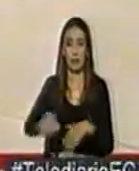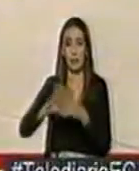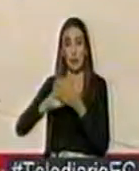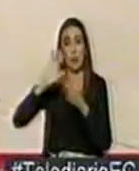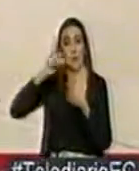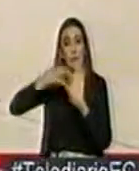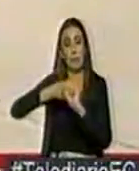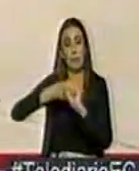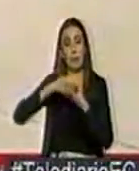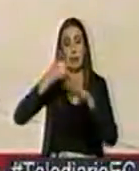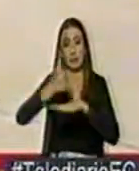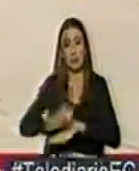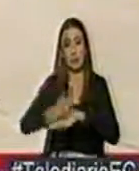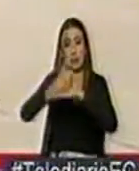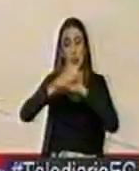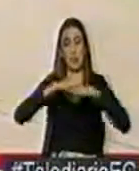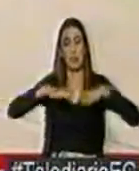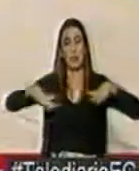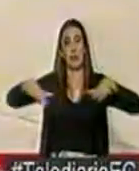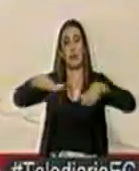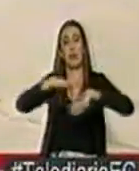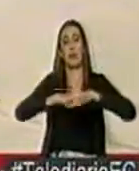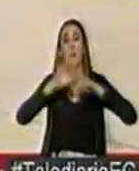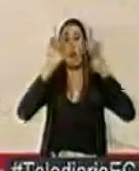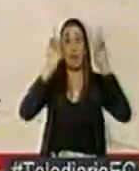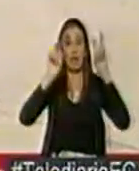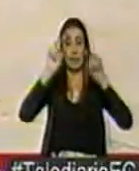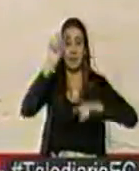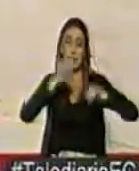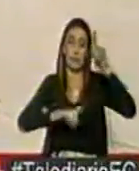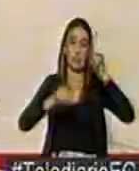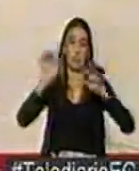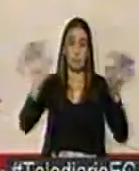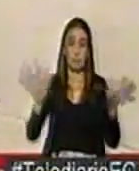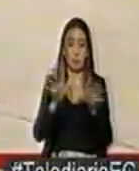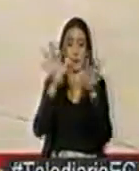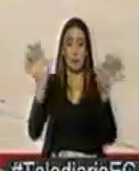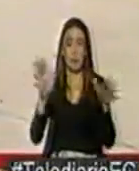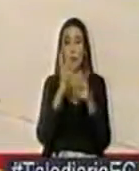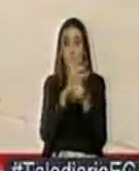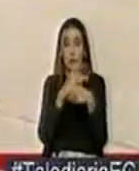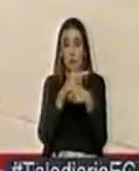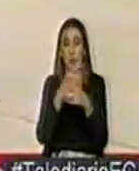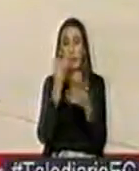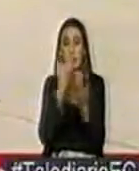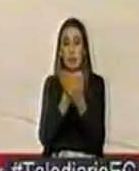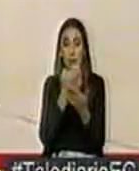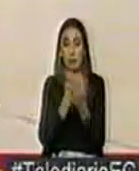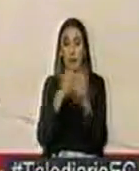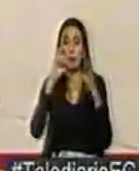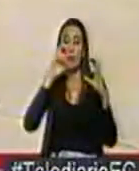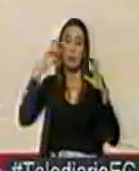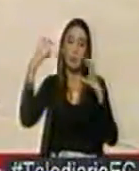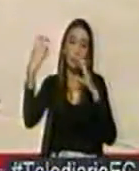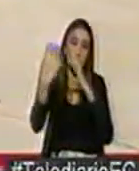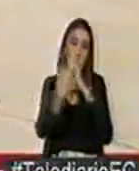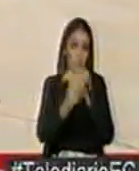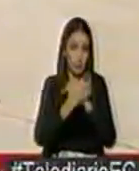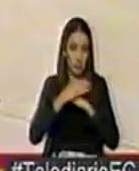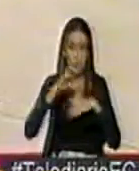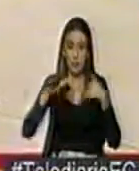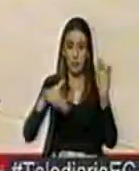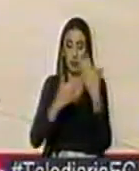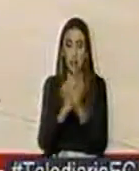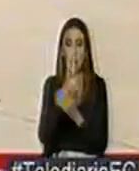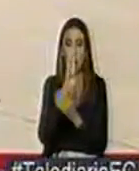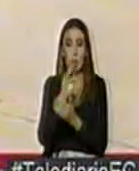en el gabinete ampliado, donde se abordarán temas relacionados a la reactivación productiva, económica y turística de la ciudad de Bahía